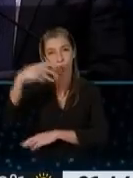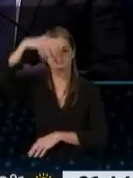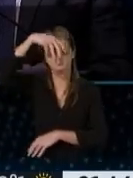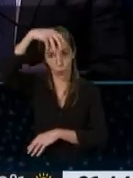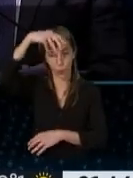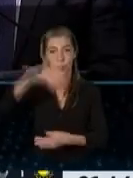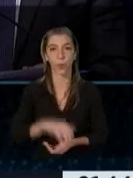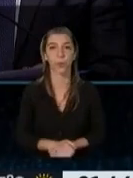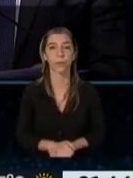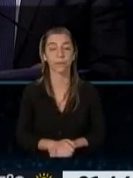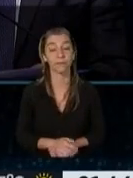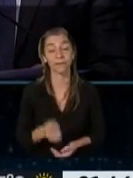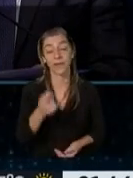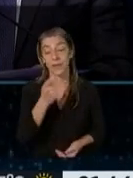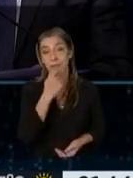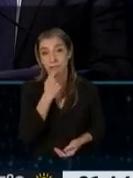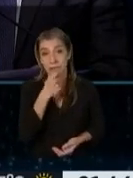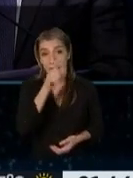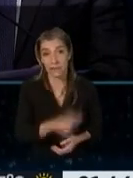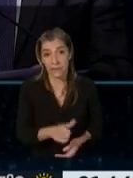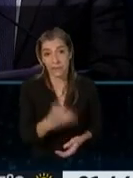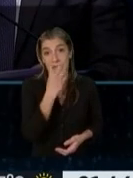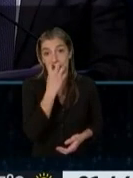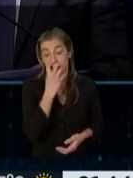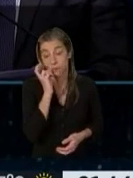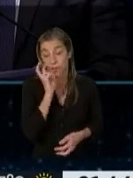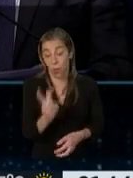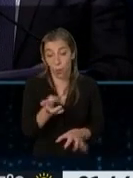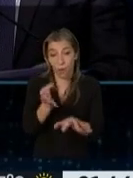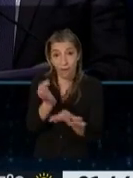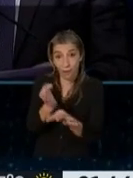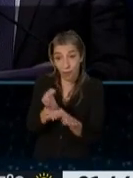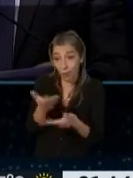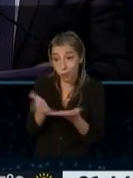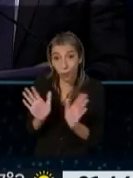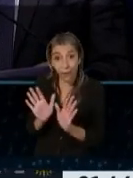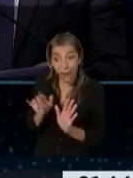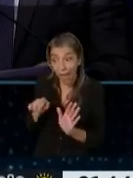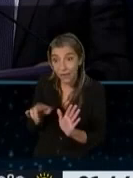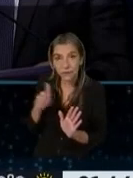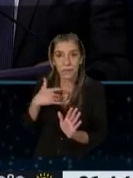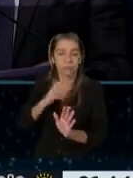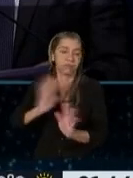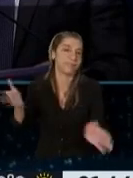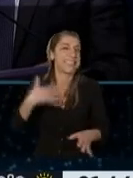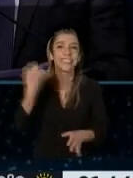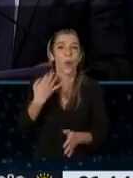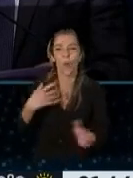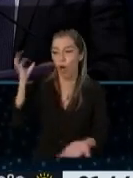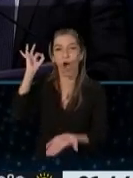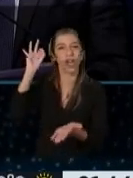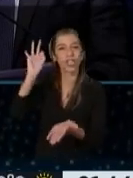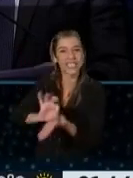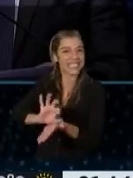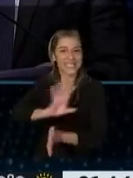Si Sarmiento viera lo que está pasando en la escuela pública, les pone un 0 y los manda a marzo. Así